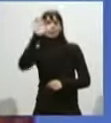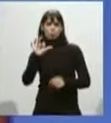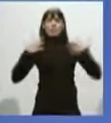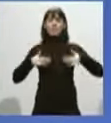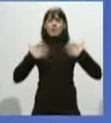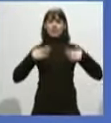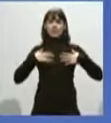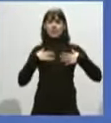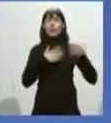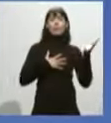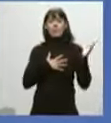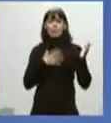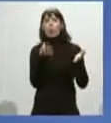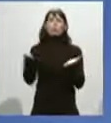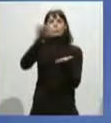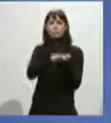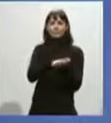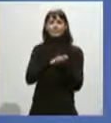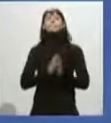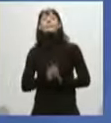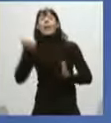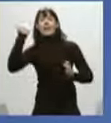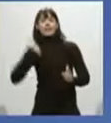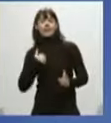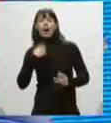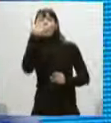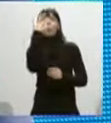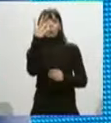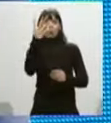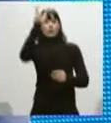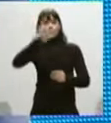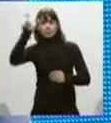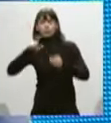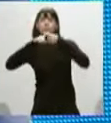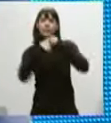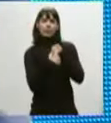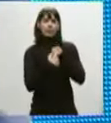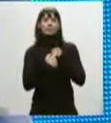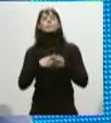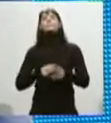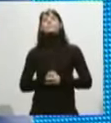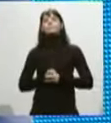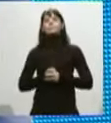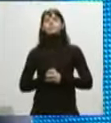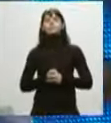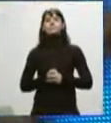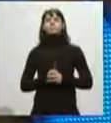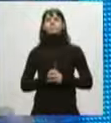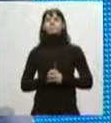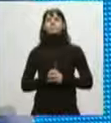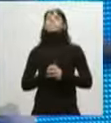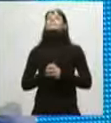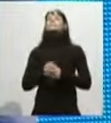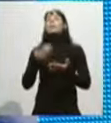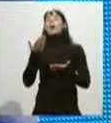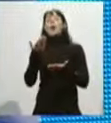Dance or Deep. Buscamos ya al cuarto participante de la noche. Vamos a pedir que